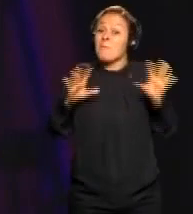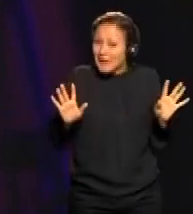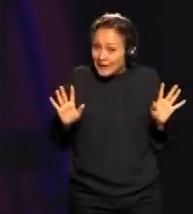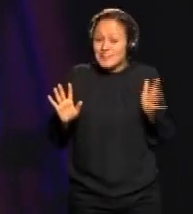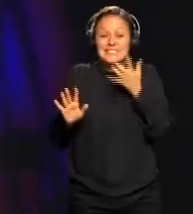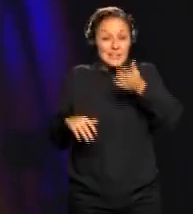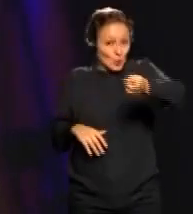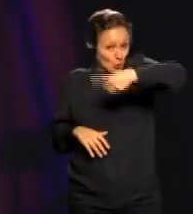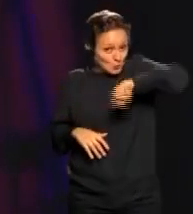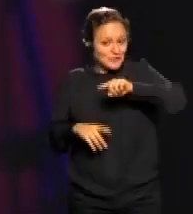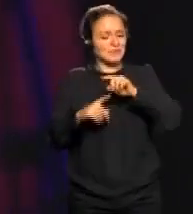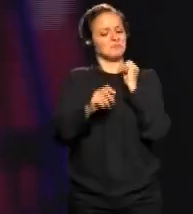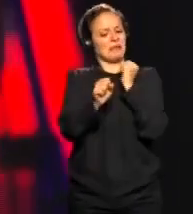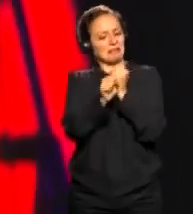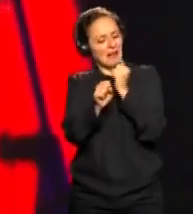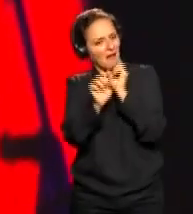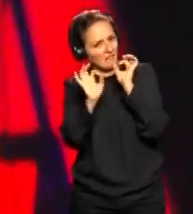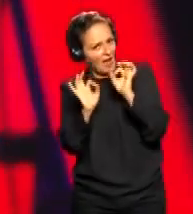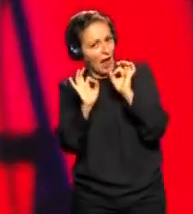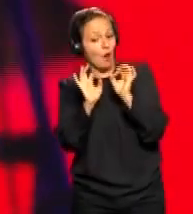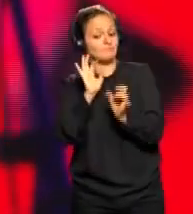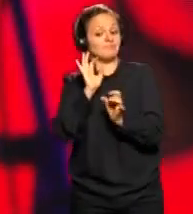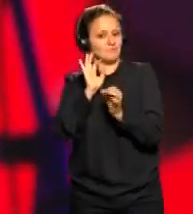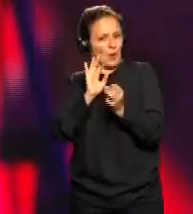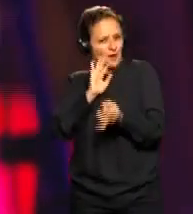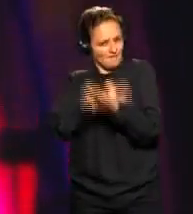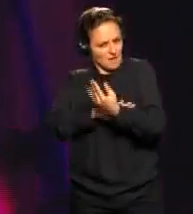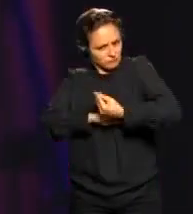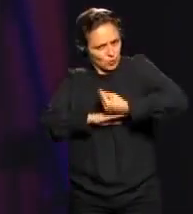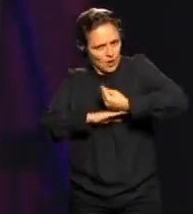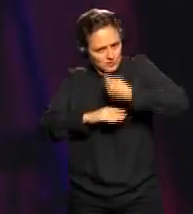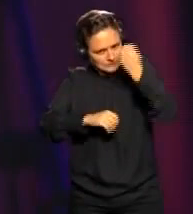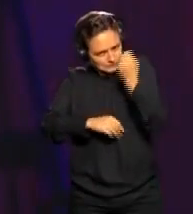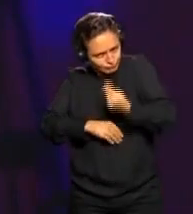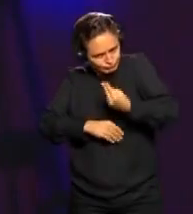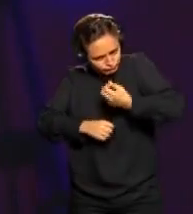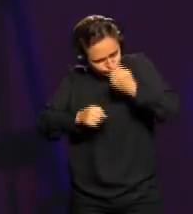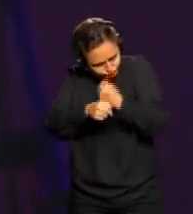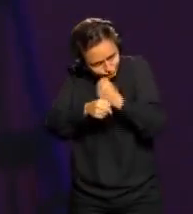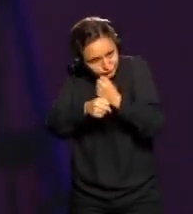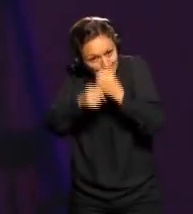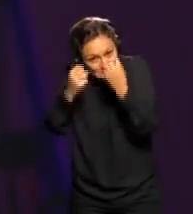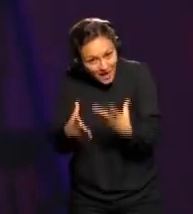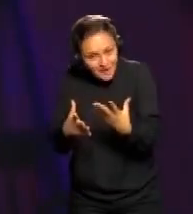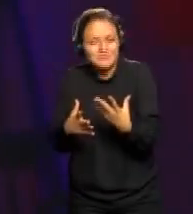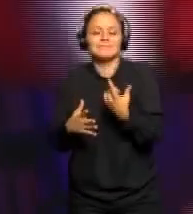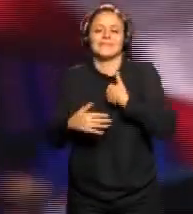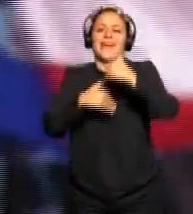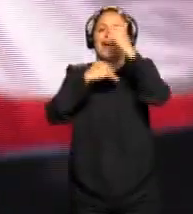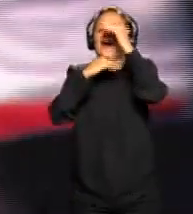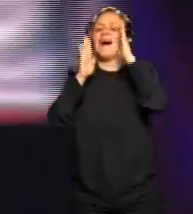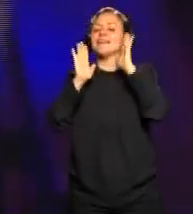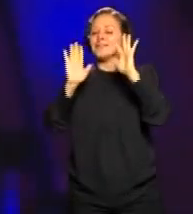es acceder a un trabajo productivo de verdad, atención, que